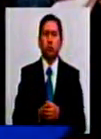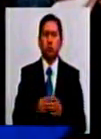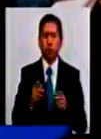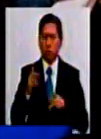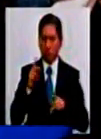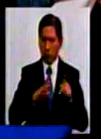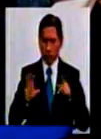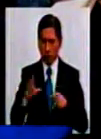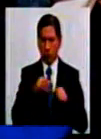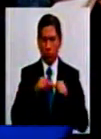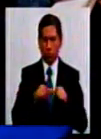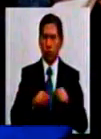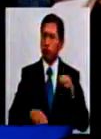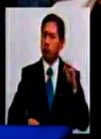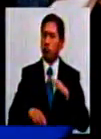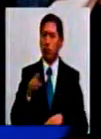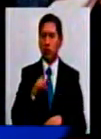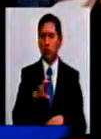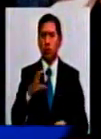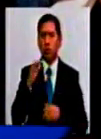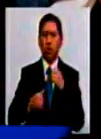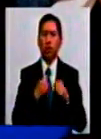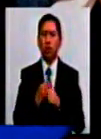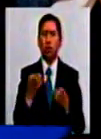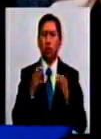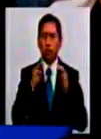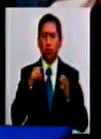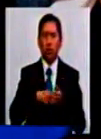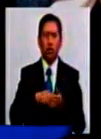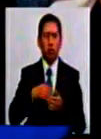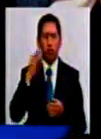pueblo persiste por más de un siglo en recuperar su acceso al mar?